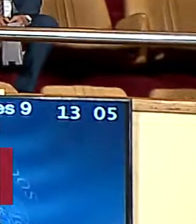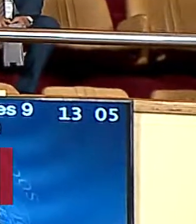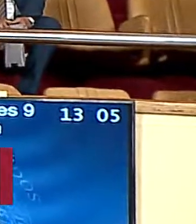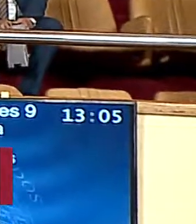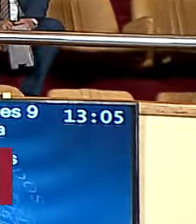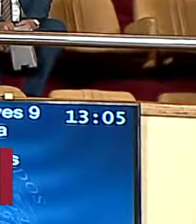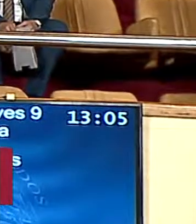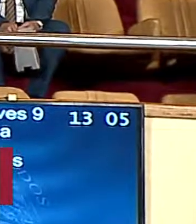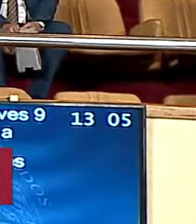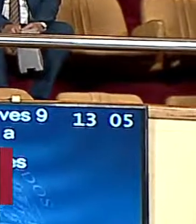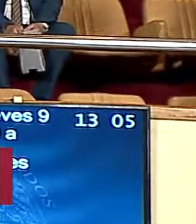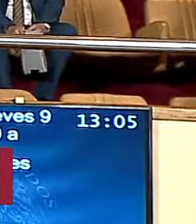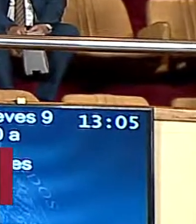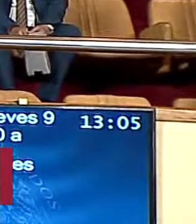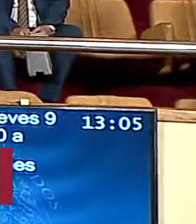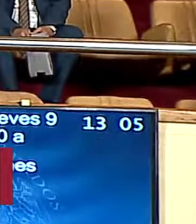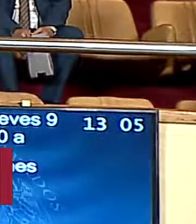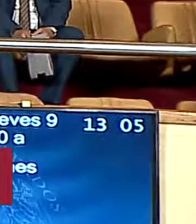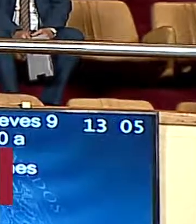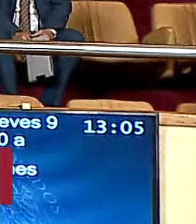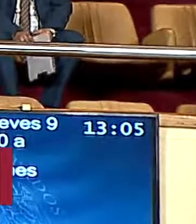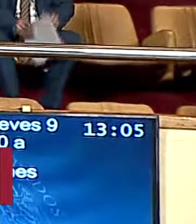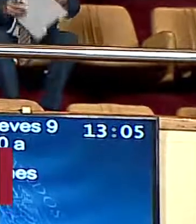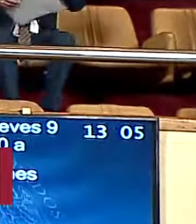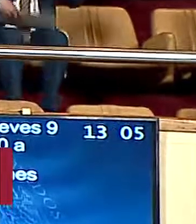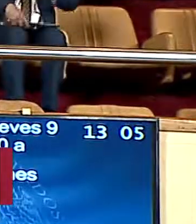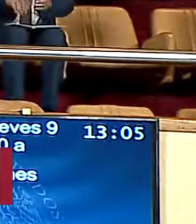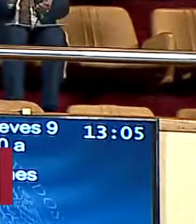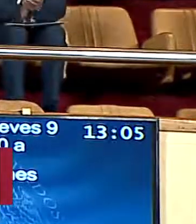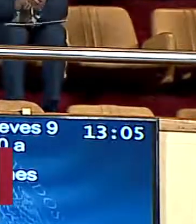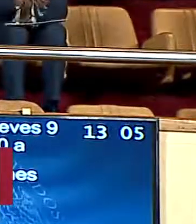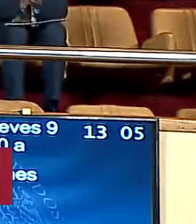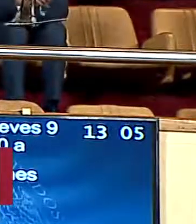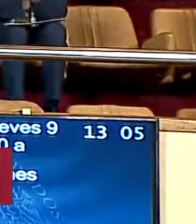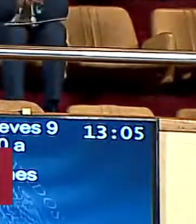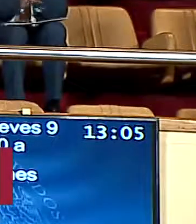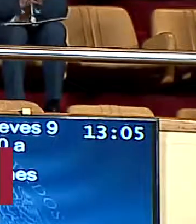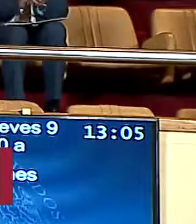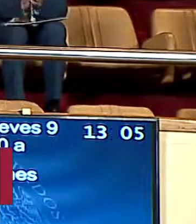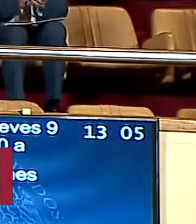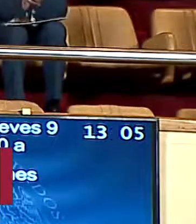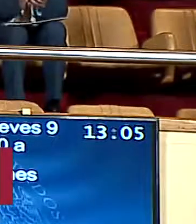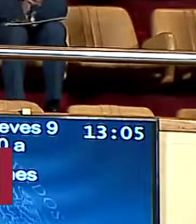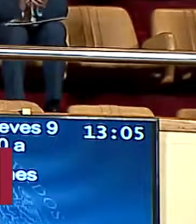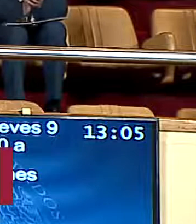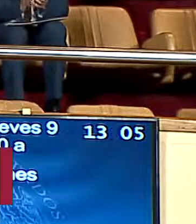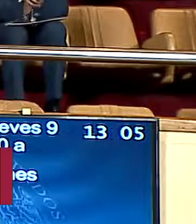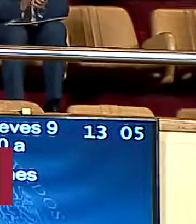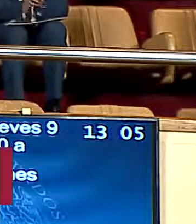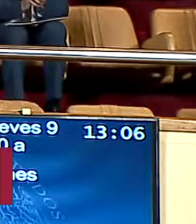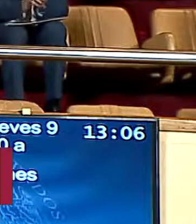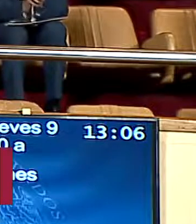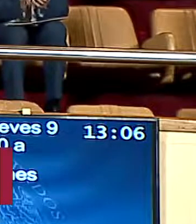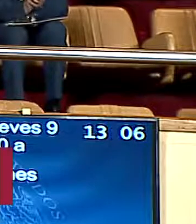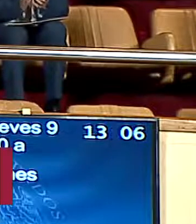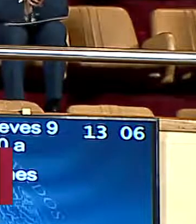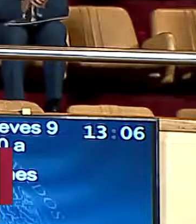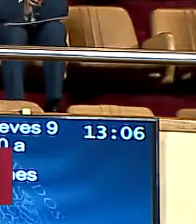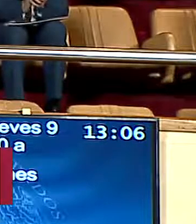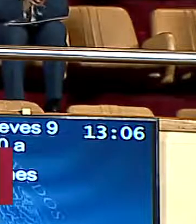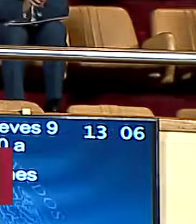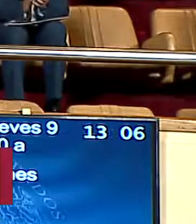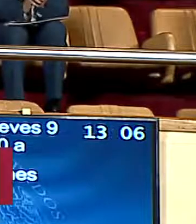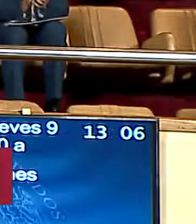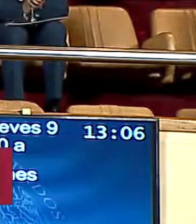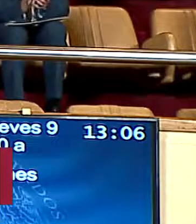Todos los Partidos del Parlamento Británico de Vivienda y de Cuidado de Adultos Mayores.